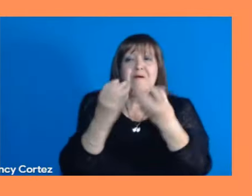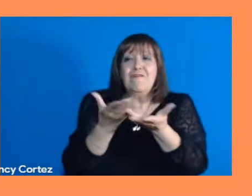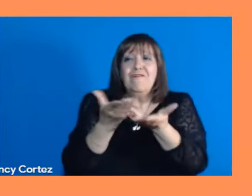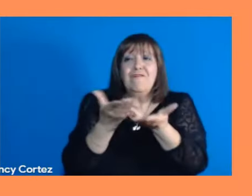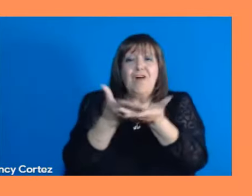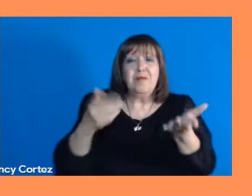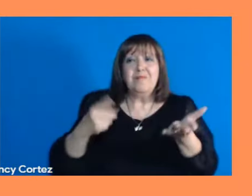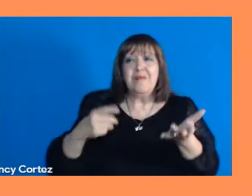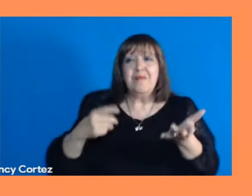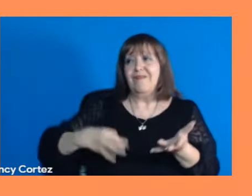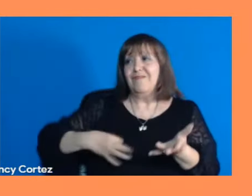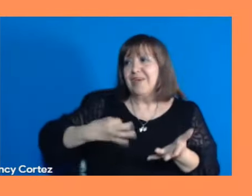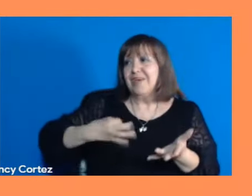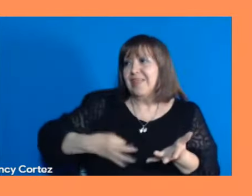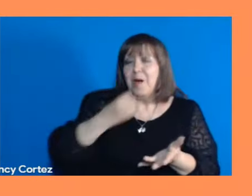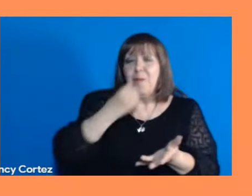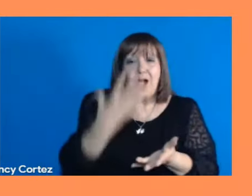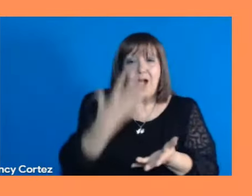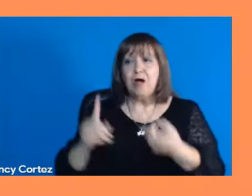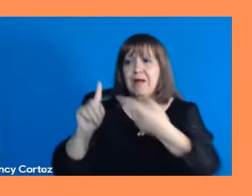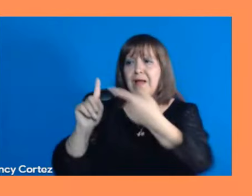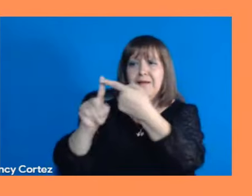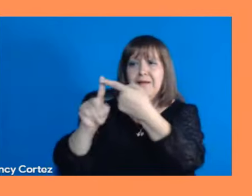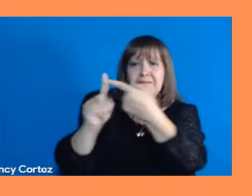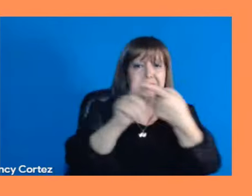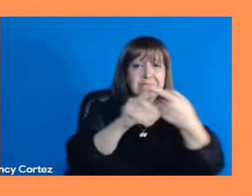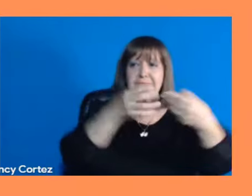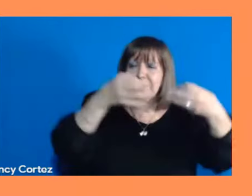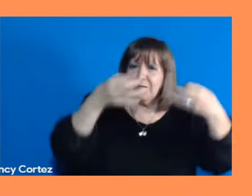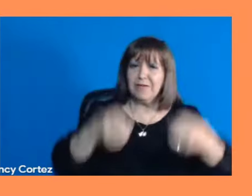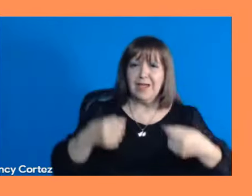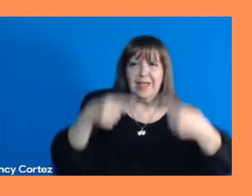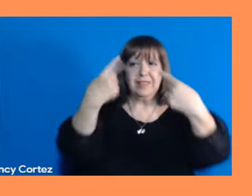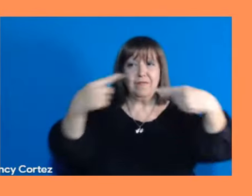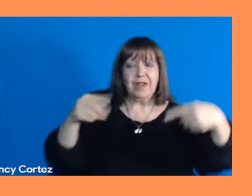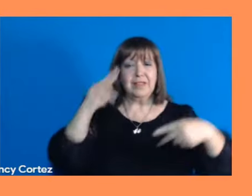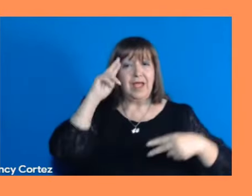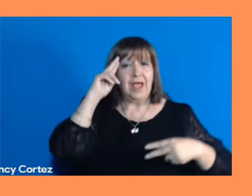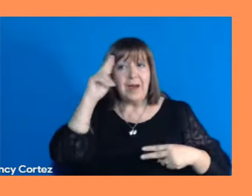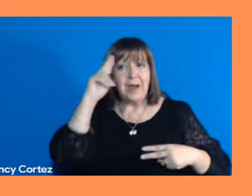vínculos diversos, donde sea más placentero vivir.